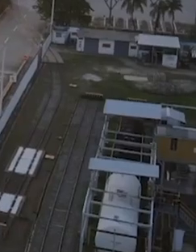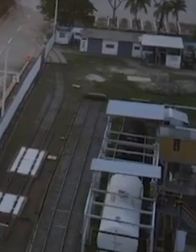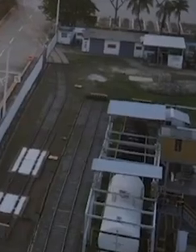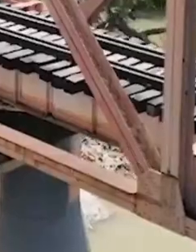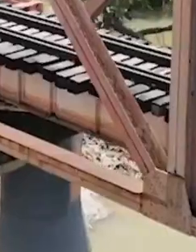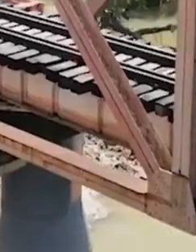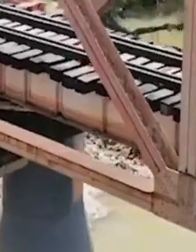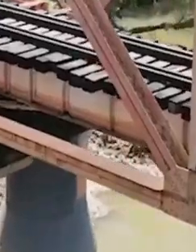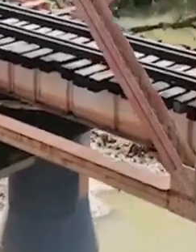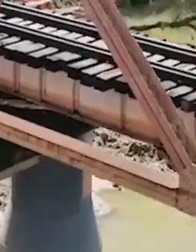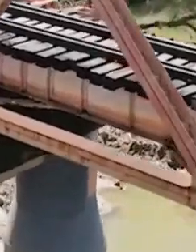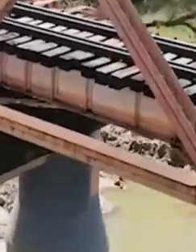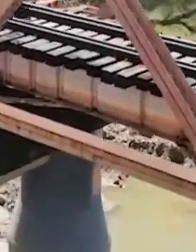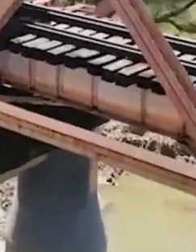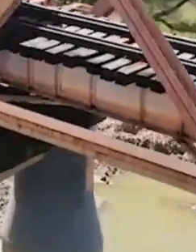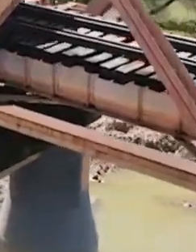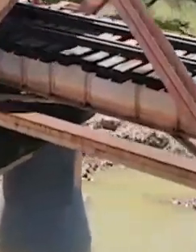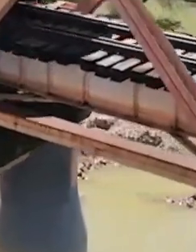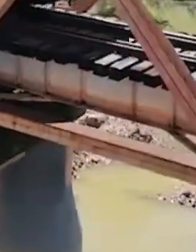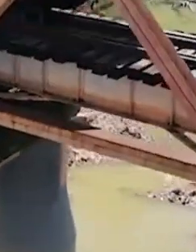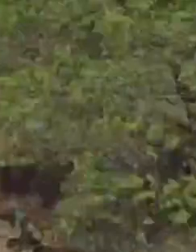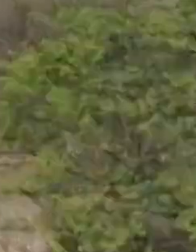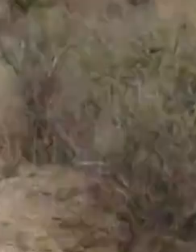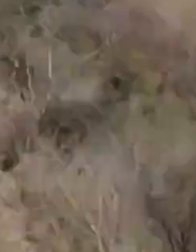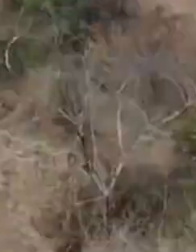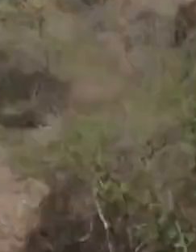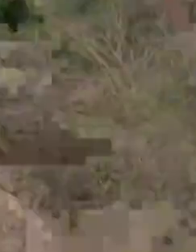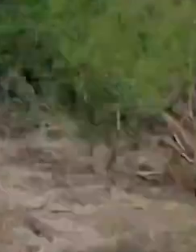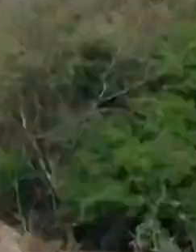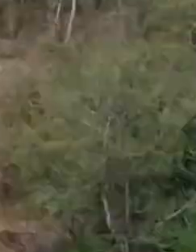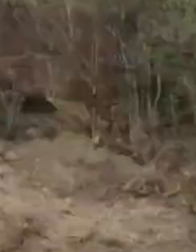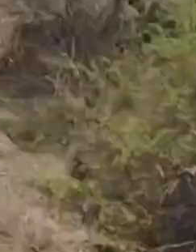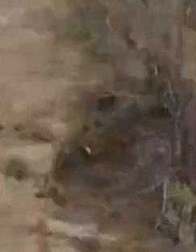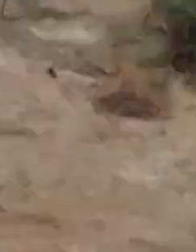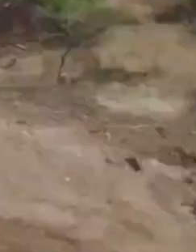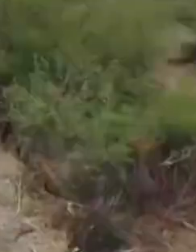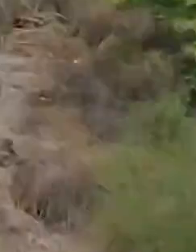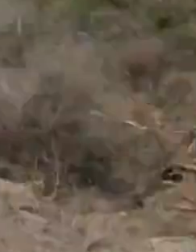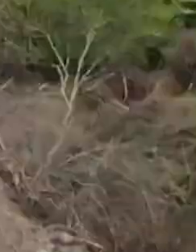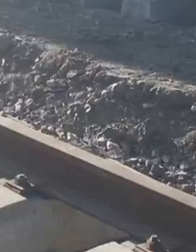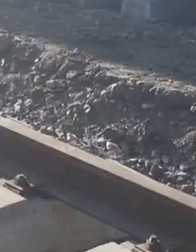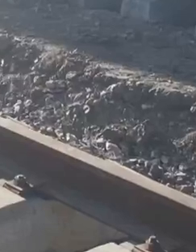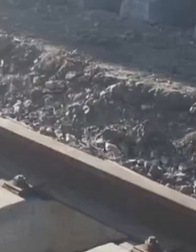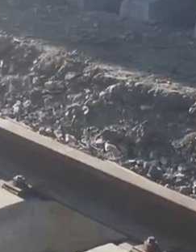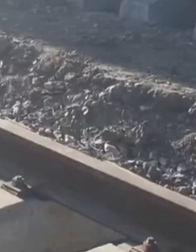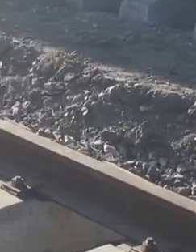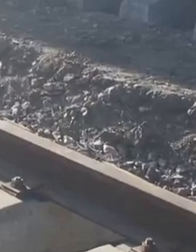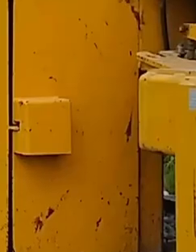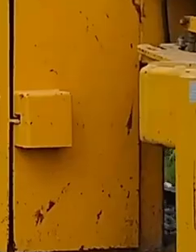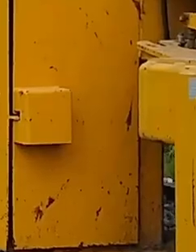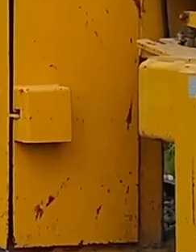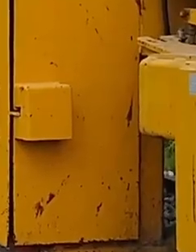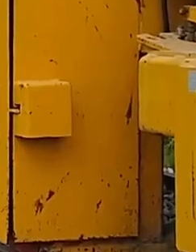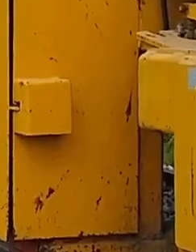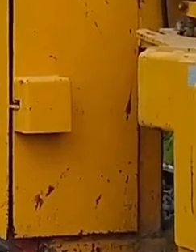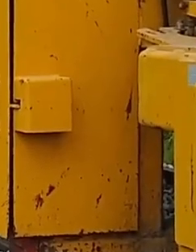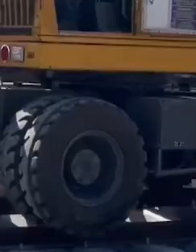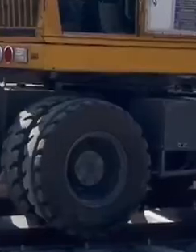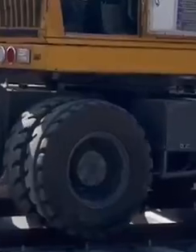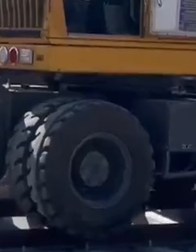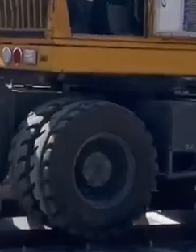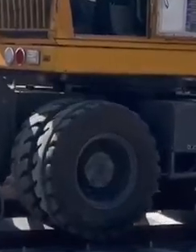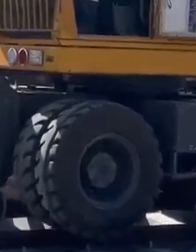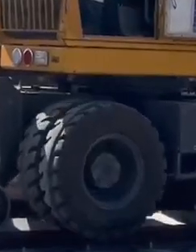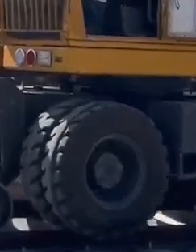a Coatzacoalcos con Palenque, se conectará con el Tren Maya y próximamente se construirá un ramal a Dos Bocas.